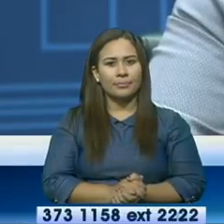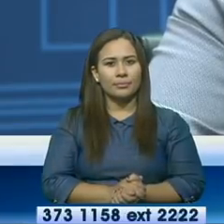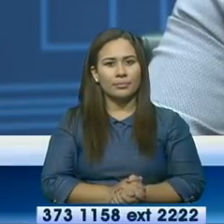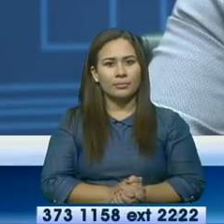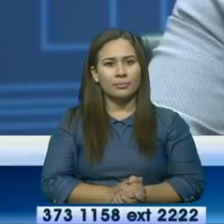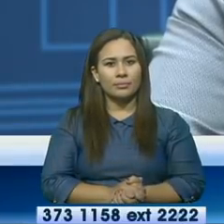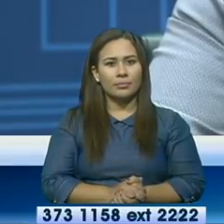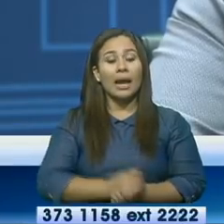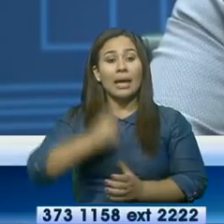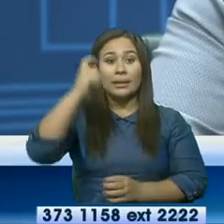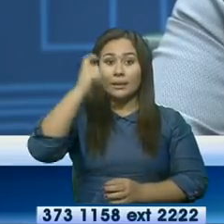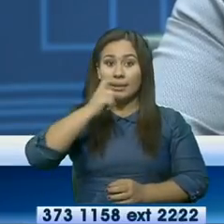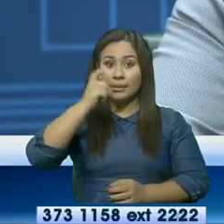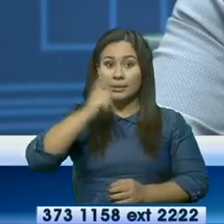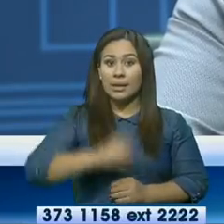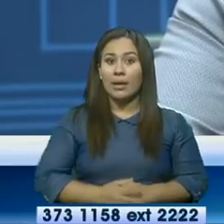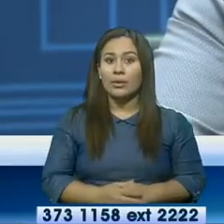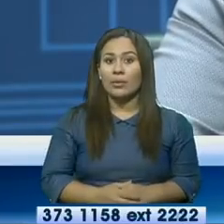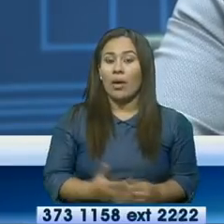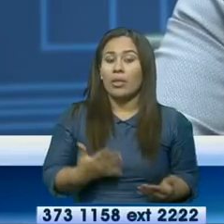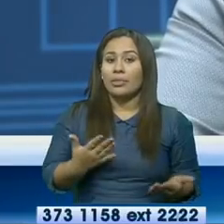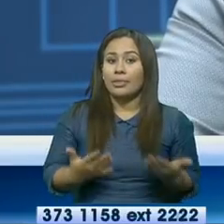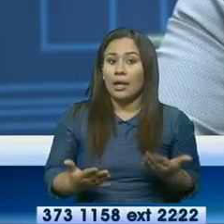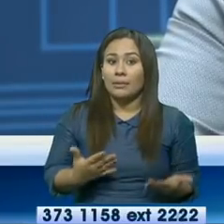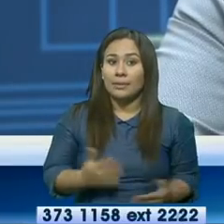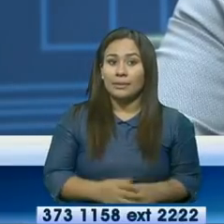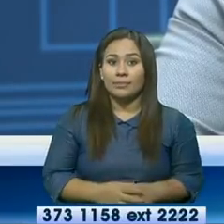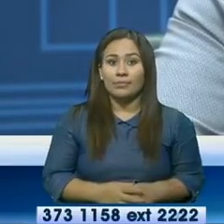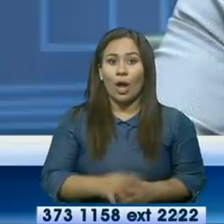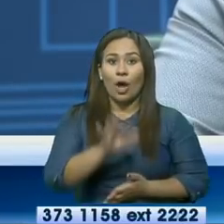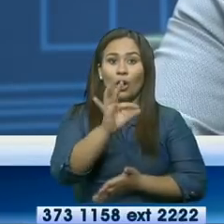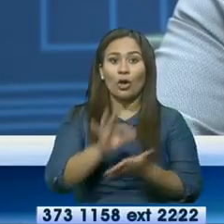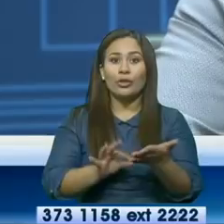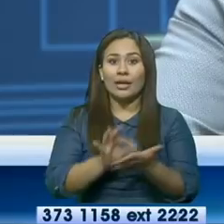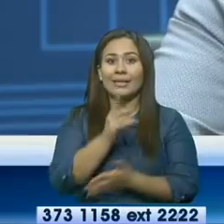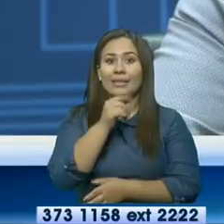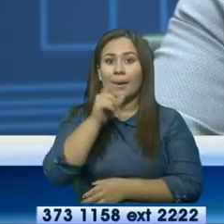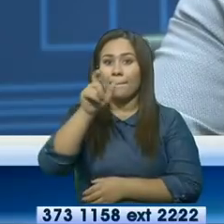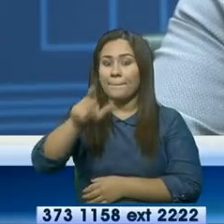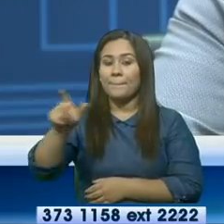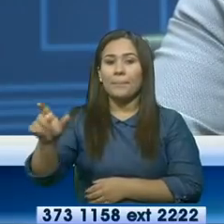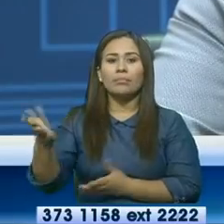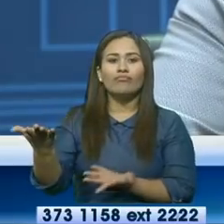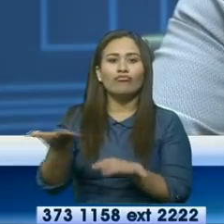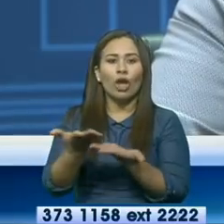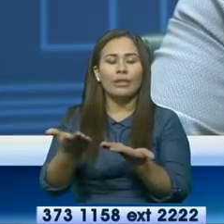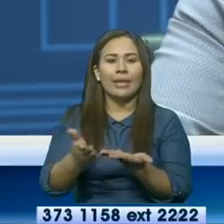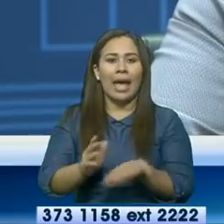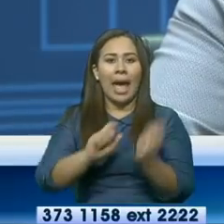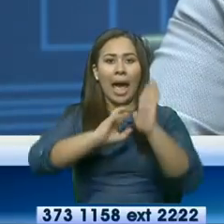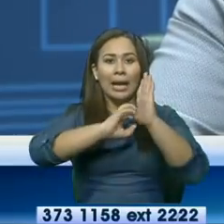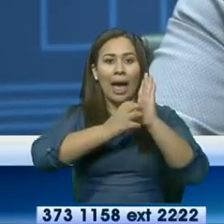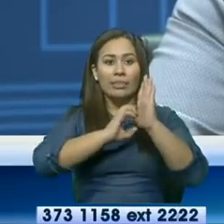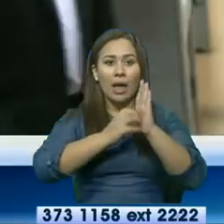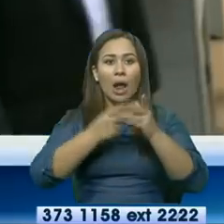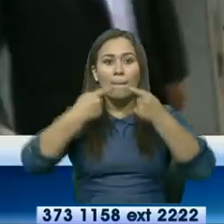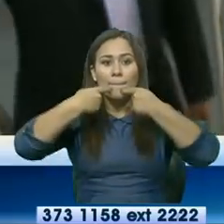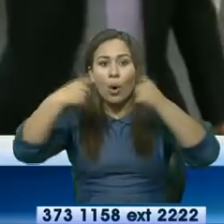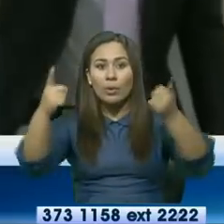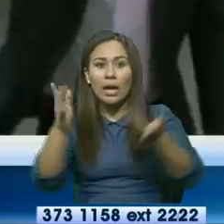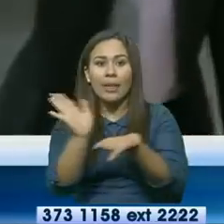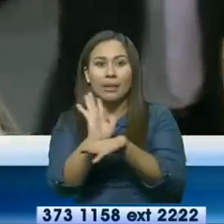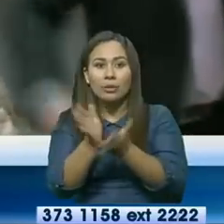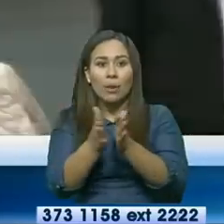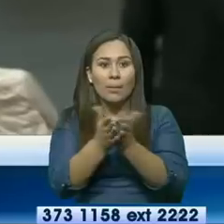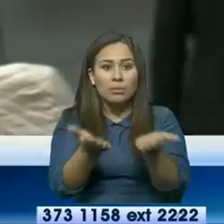si es necesario en algunos momentos con trataremos de espacios publicitarios para informar a los ciudadanos pero no de propaganda tengo michelena se